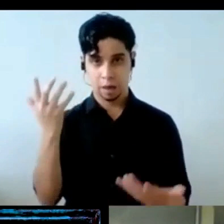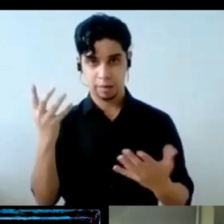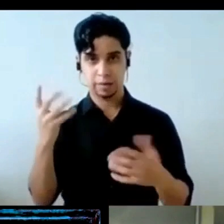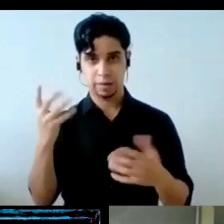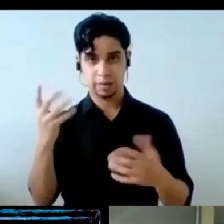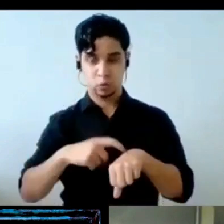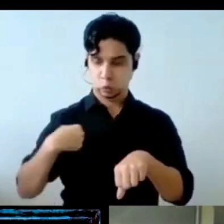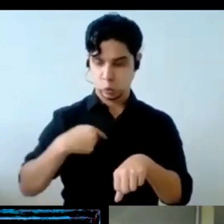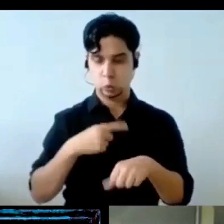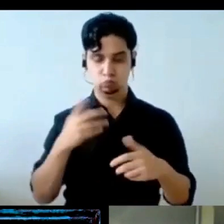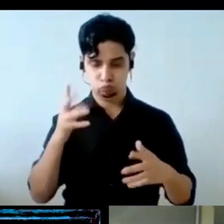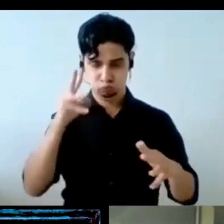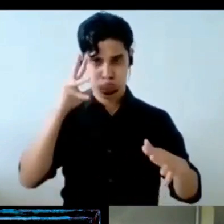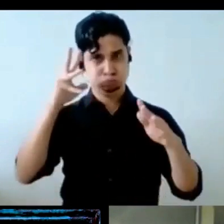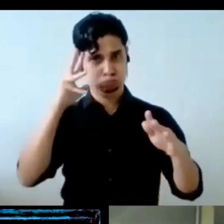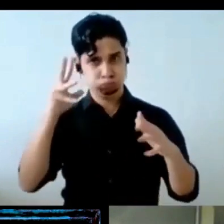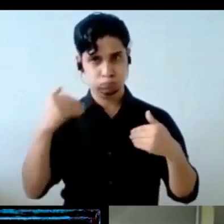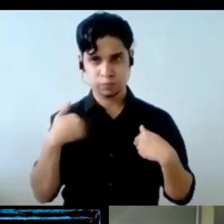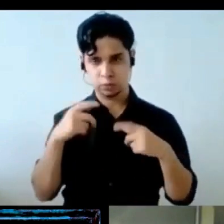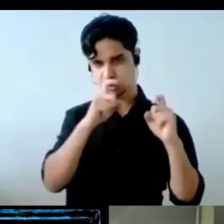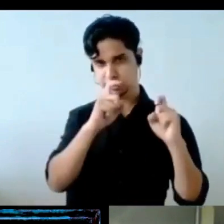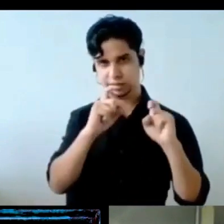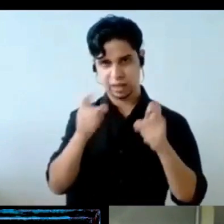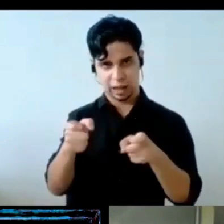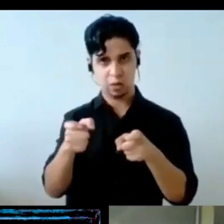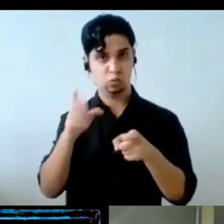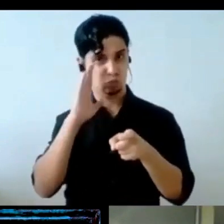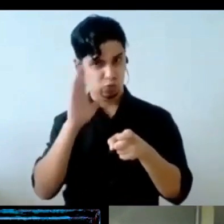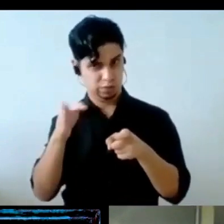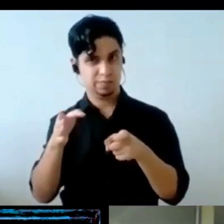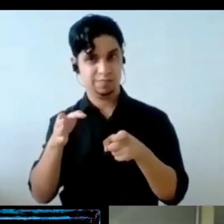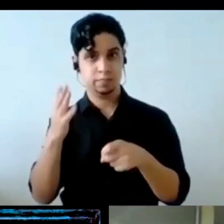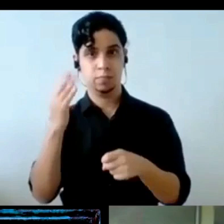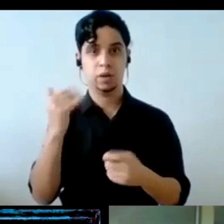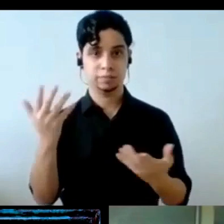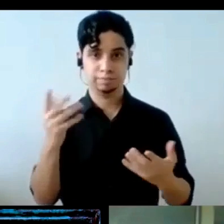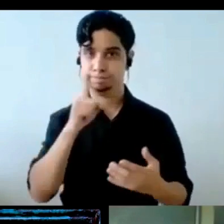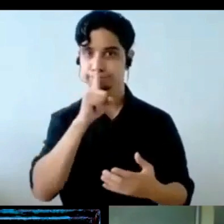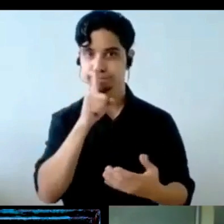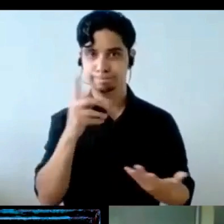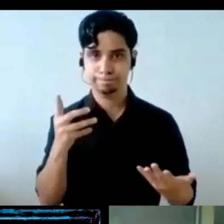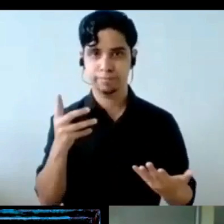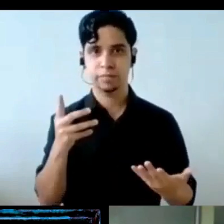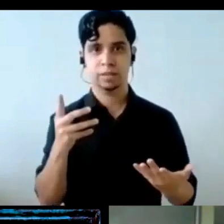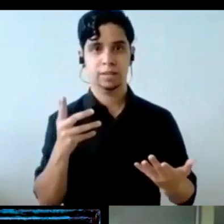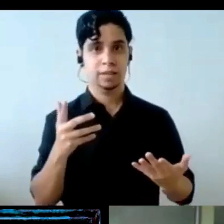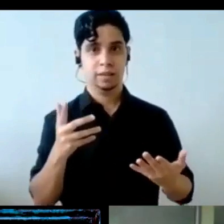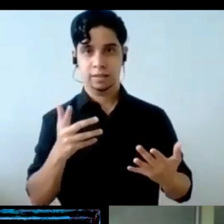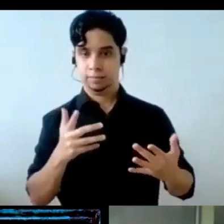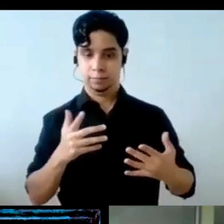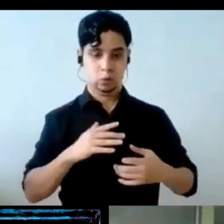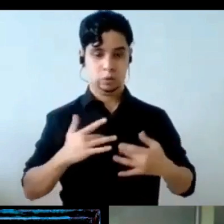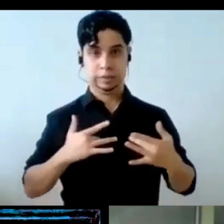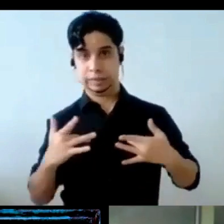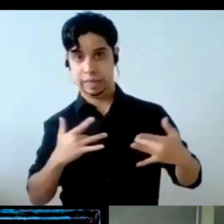muy creativa y tengo unos regalitos por ahí que hacerte llegar, porque pues la ansiedad hay que canalizarla